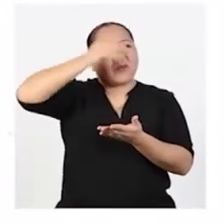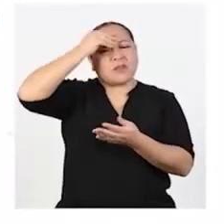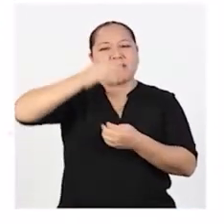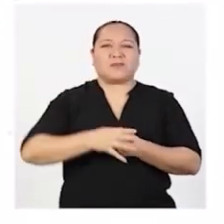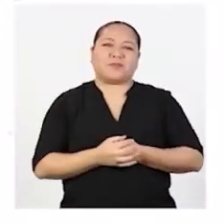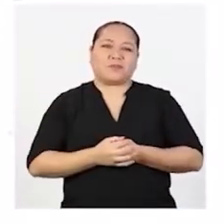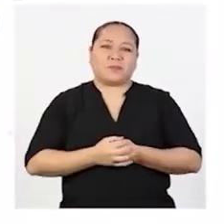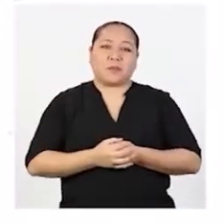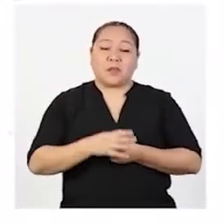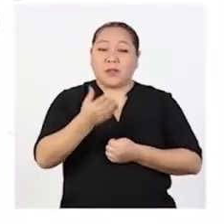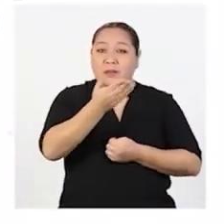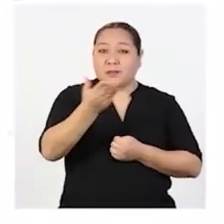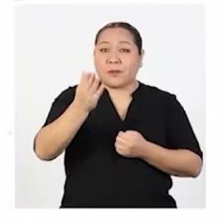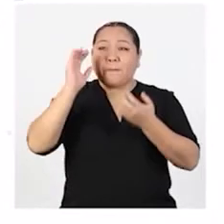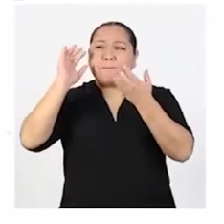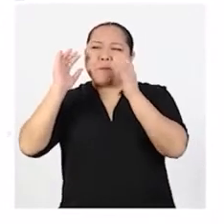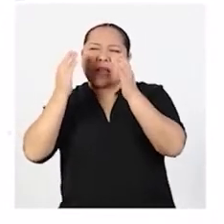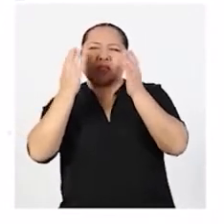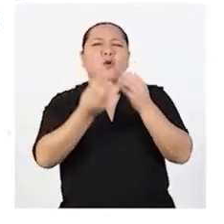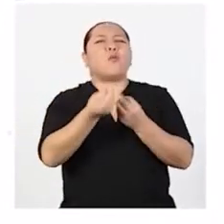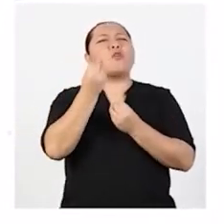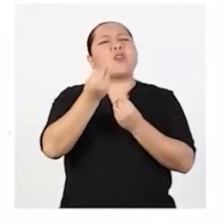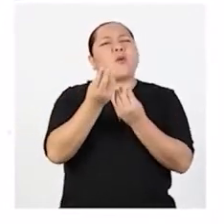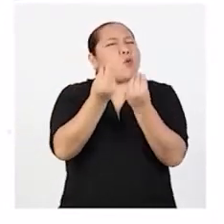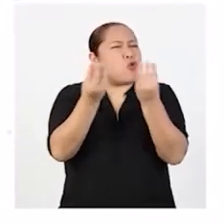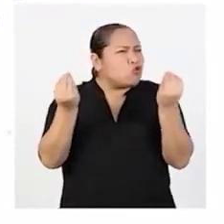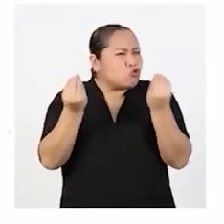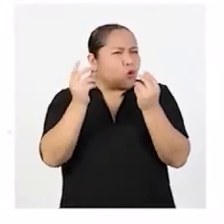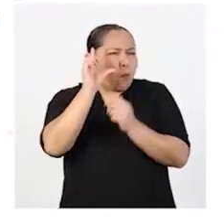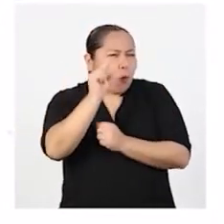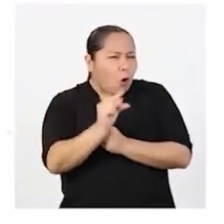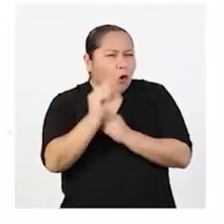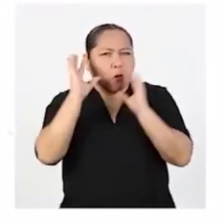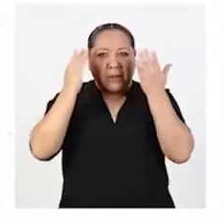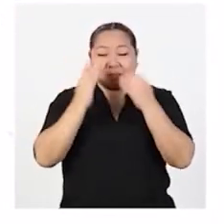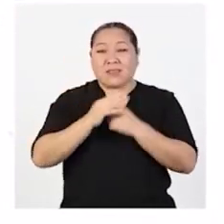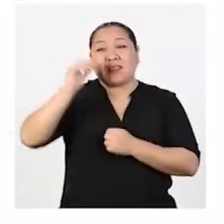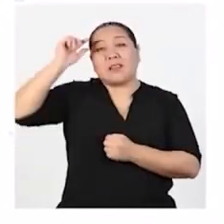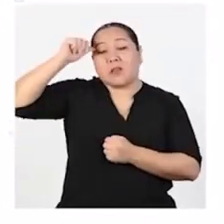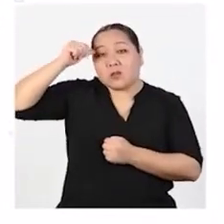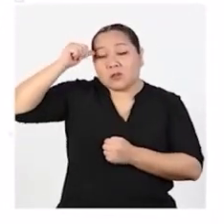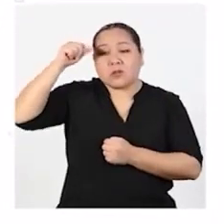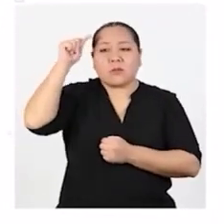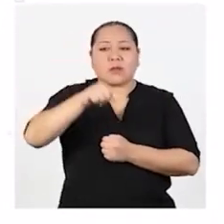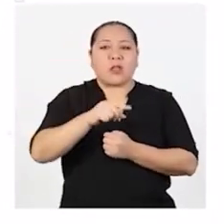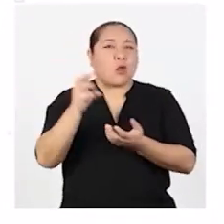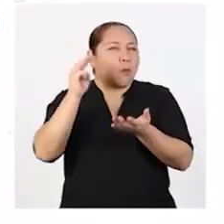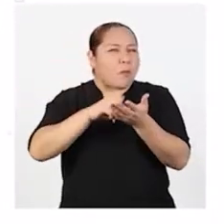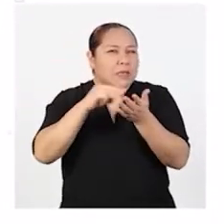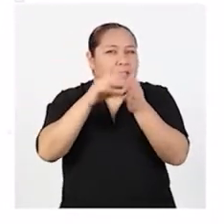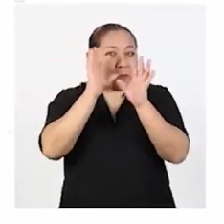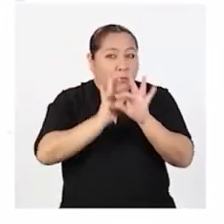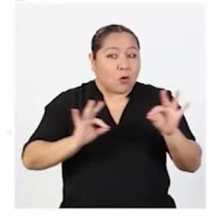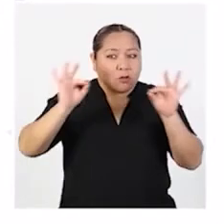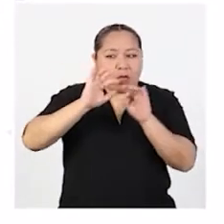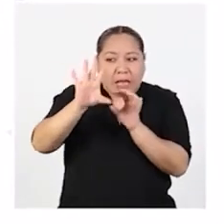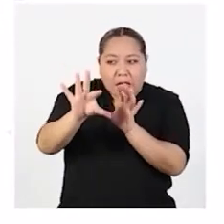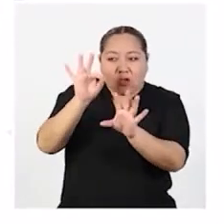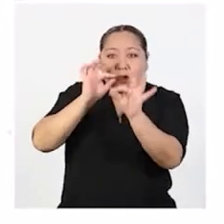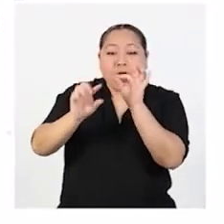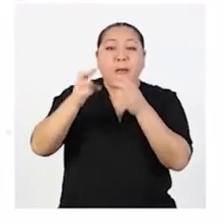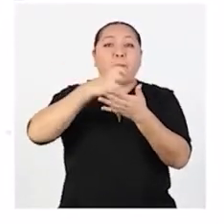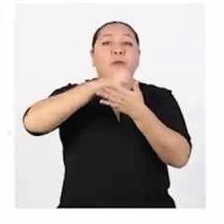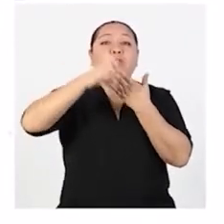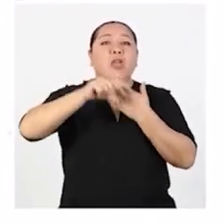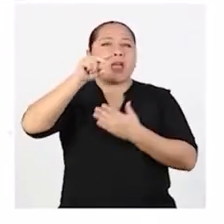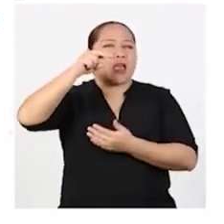Si tenemos similitudes, ¿qué tanto nos parecemos? Recordemos que uno de los más importantes hallazgos del proyecto Genoma Humano fue descubrir